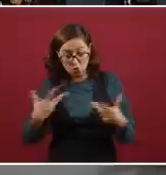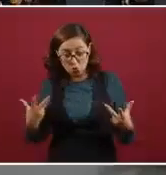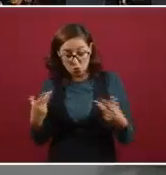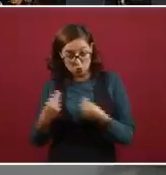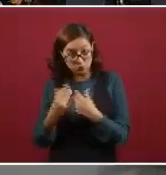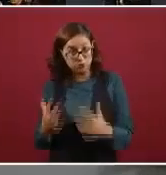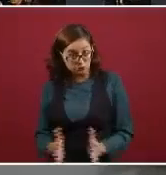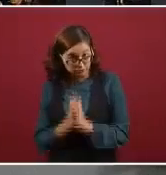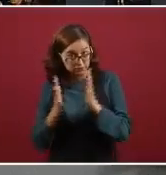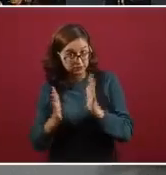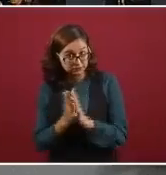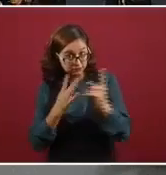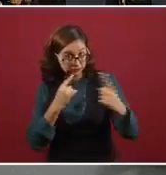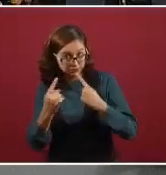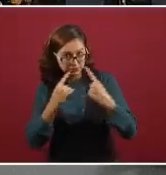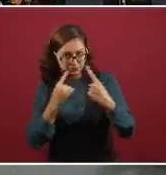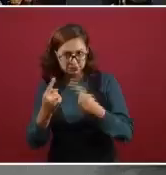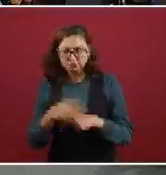los que